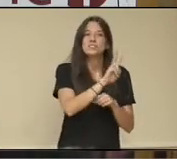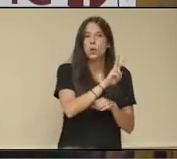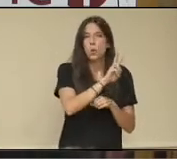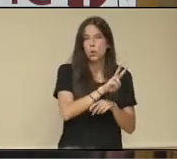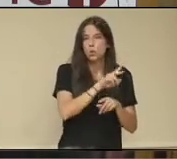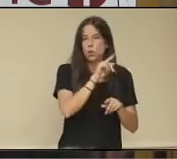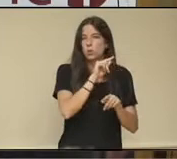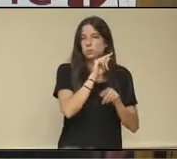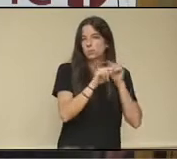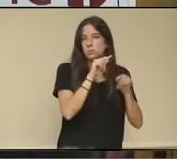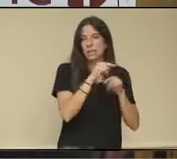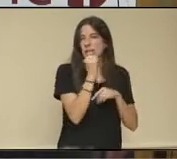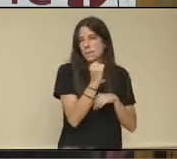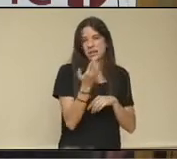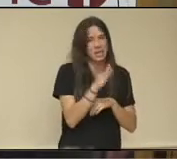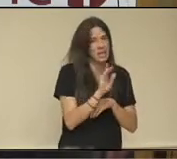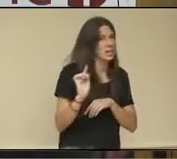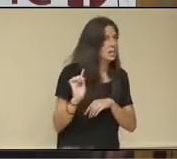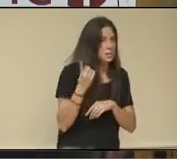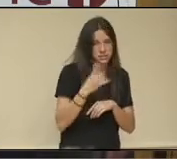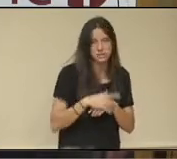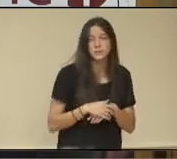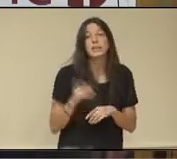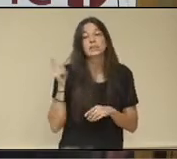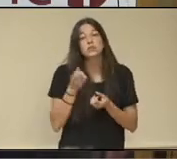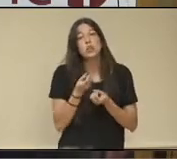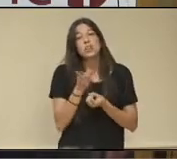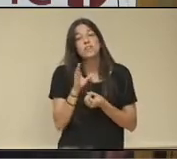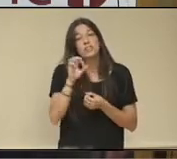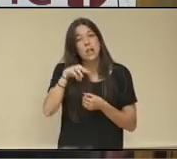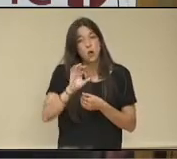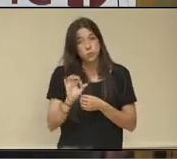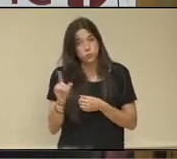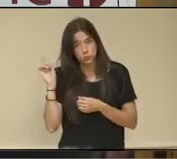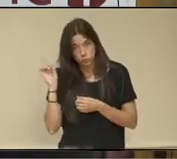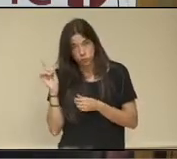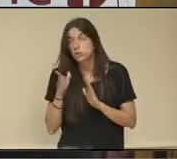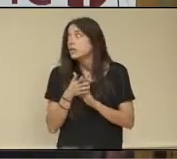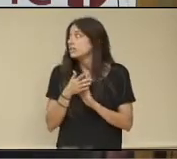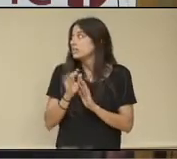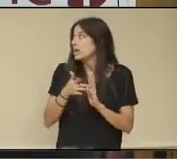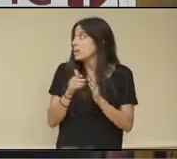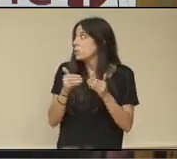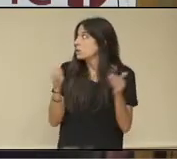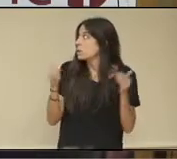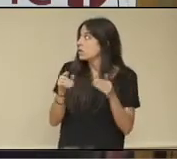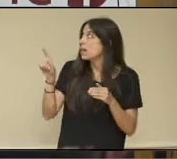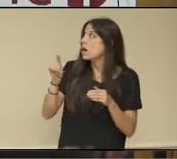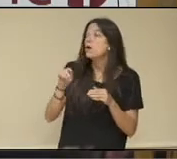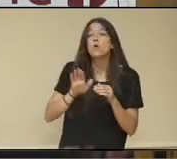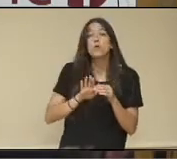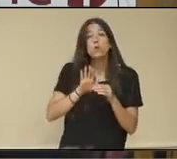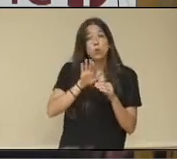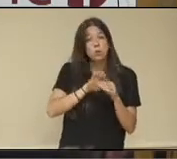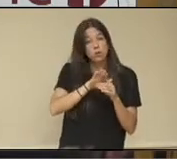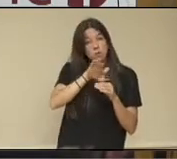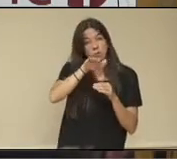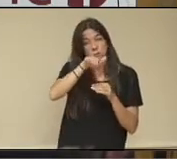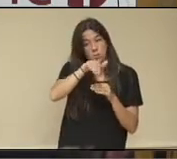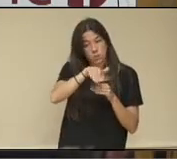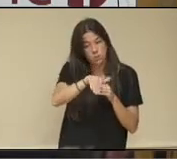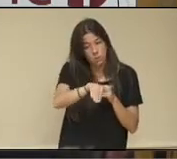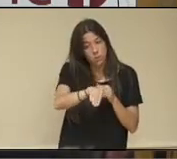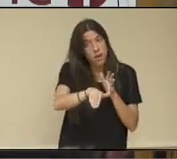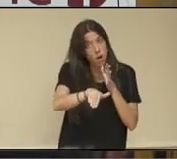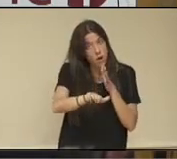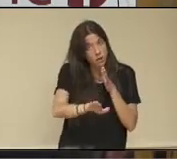la Organización Mundial de la Salud, que por primera vez esta curva que iba bajando desde hace 10 años sube otra vez, y lo que es